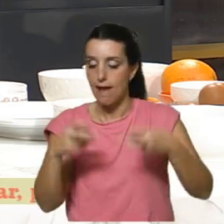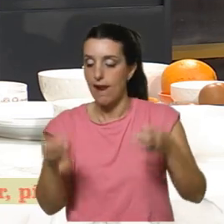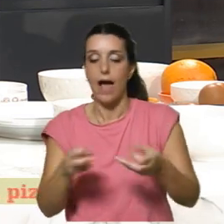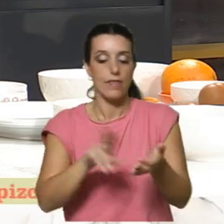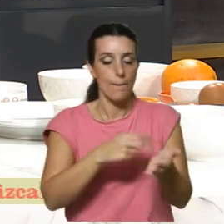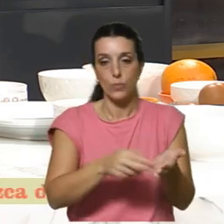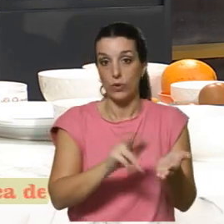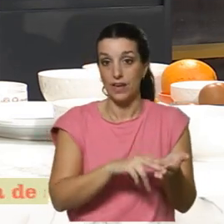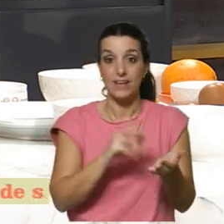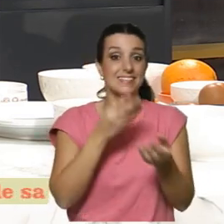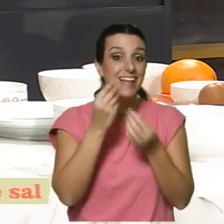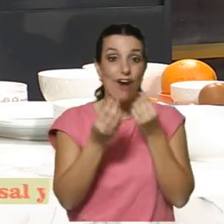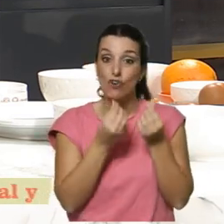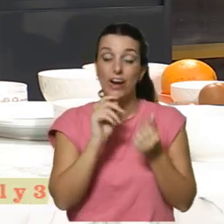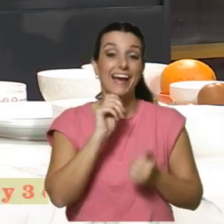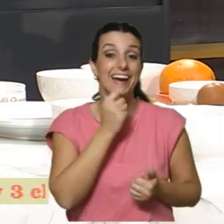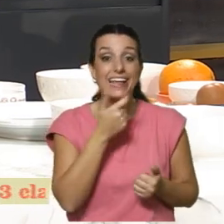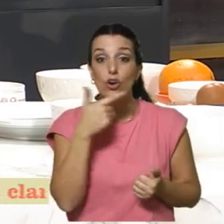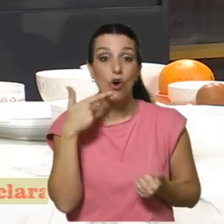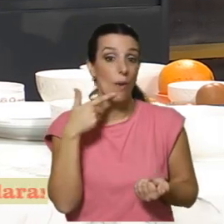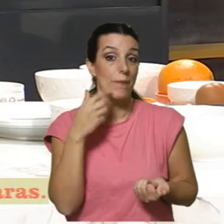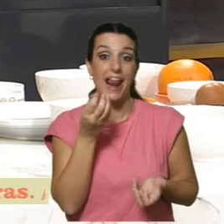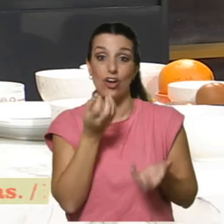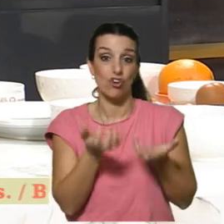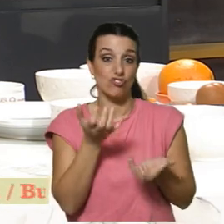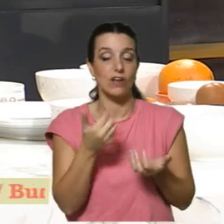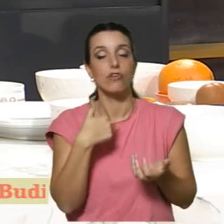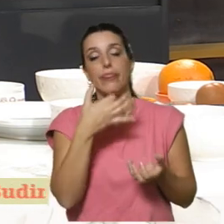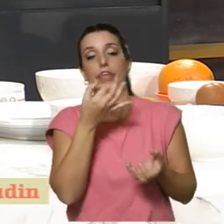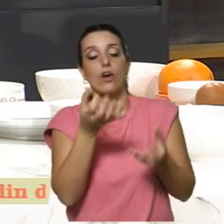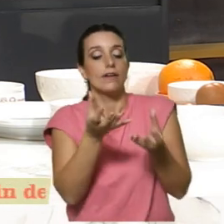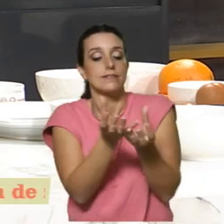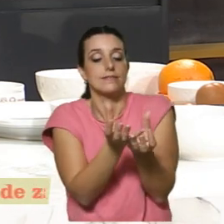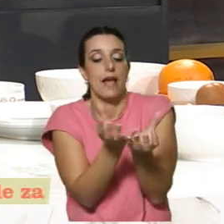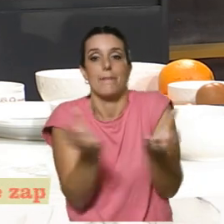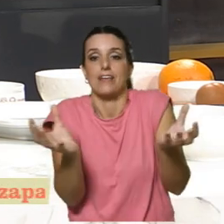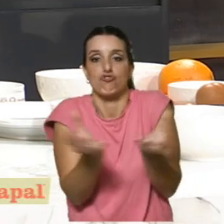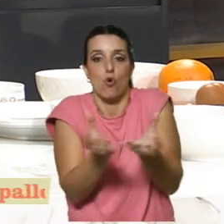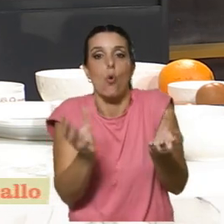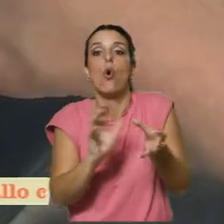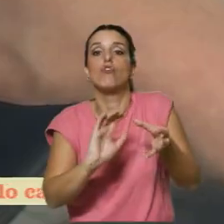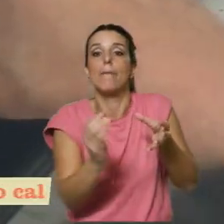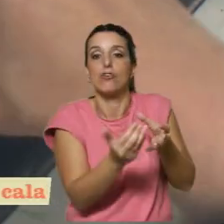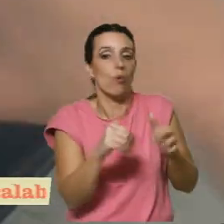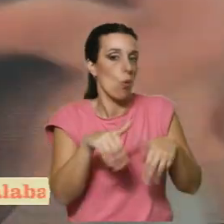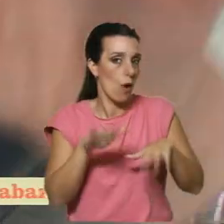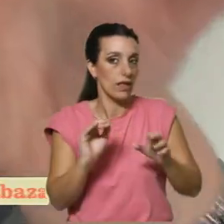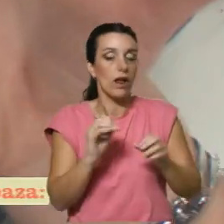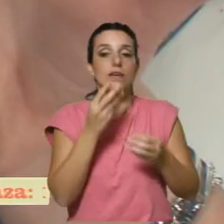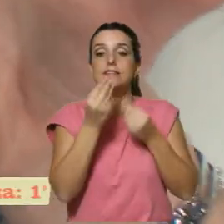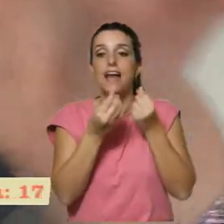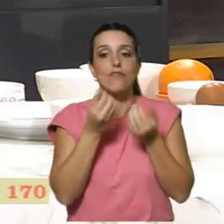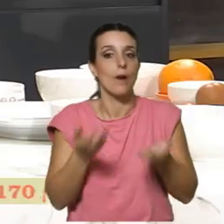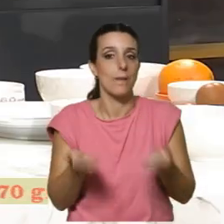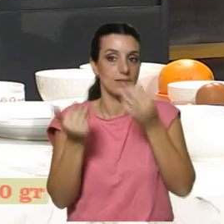puré. Realza muchísimo el sabor del calabacín. Perdón que ya le digo calabaza, porque para mí es calabaza, pero es calabacín. Realza mucho el